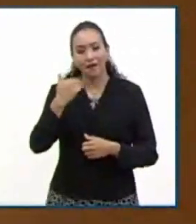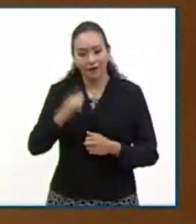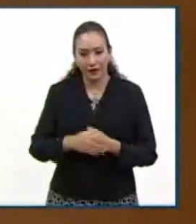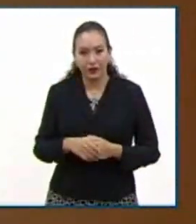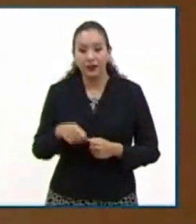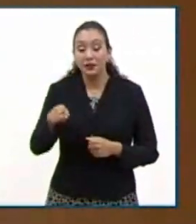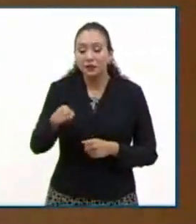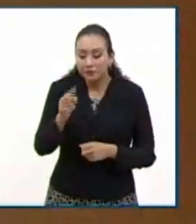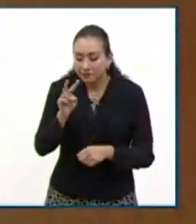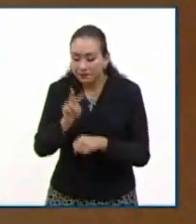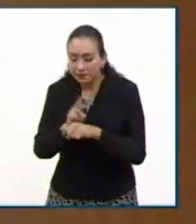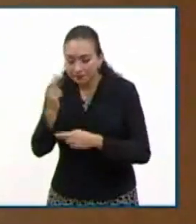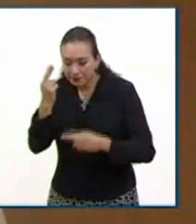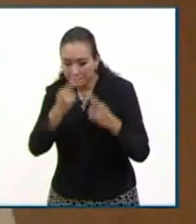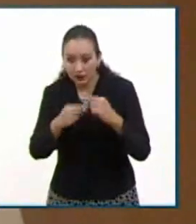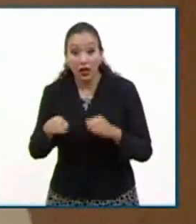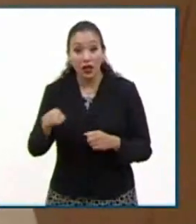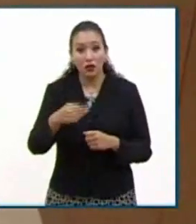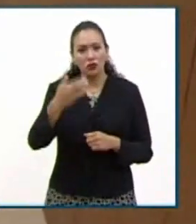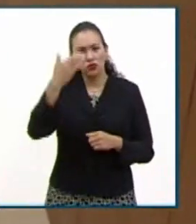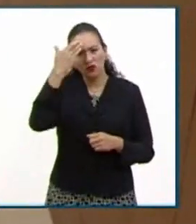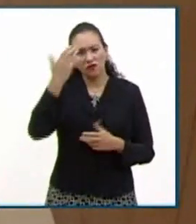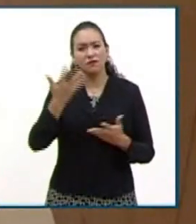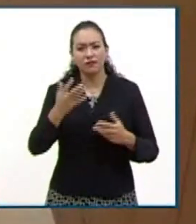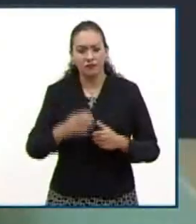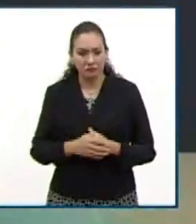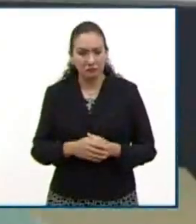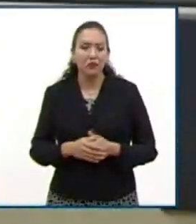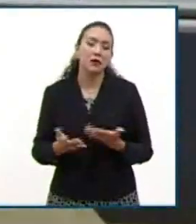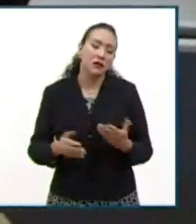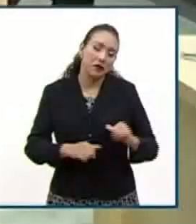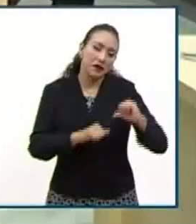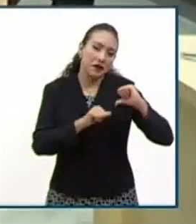tribunales laborales. Conocen de controversias generadas por la